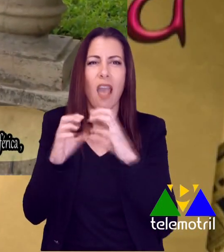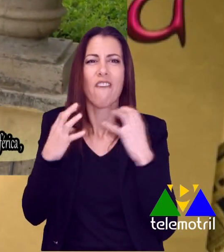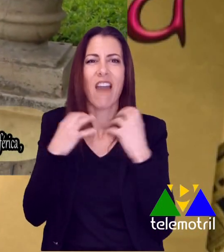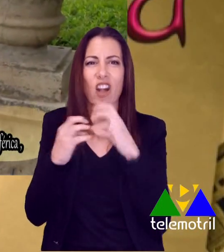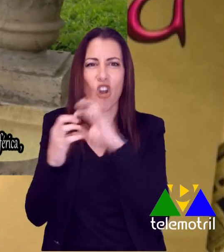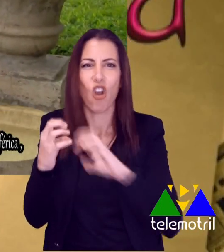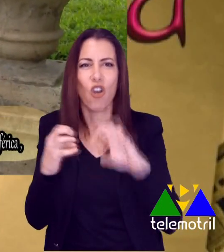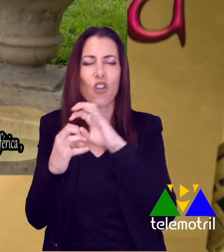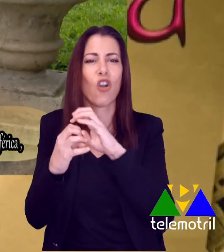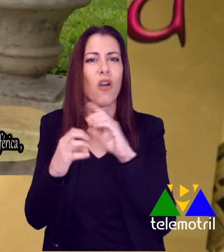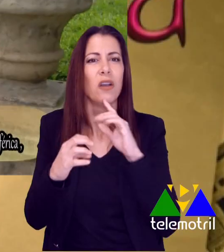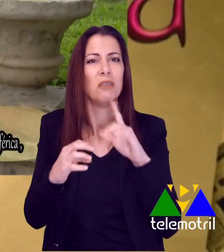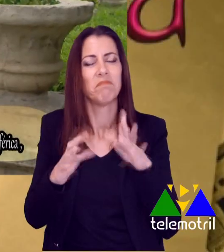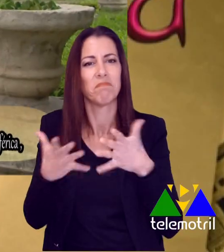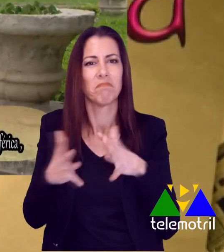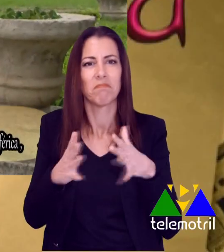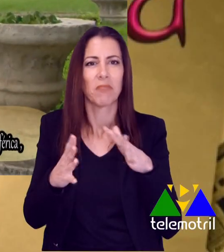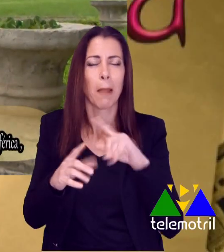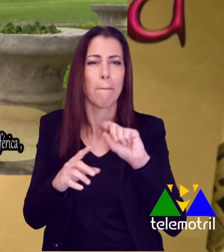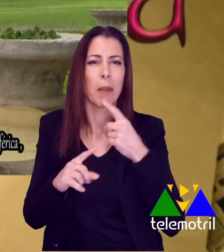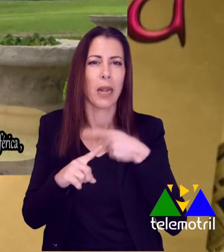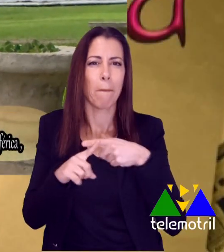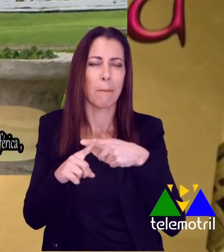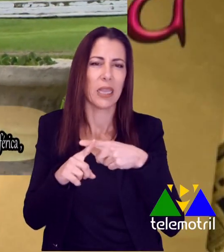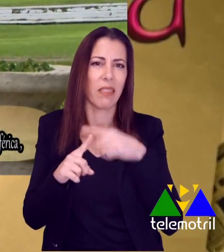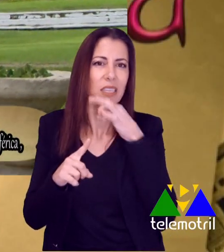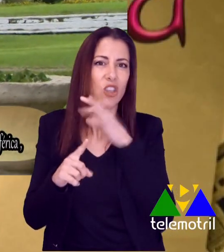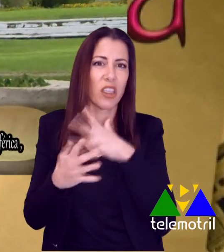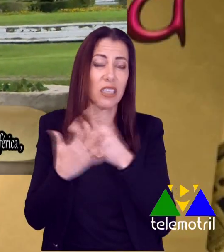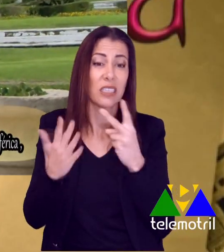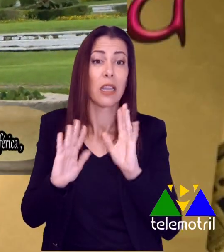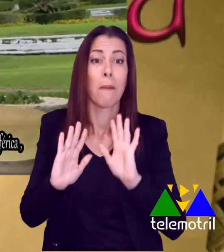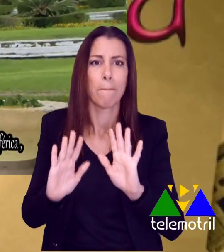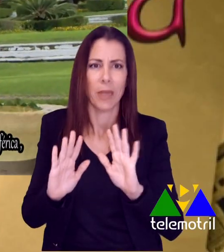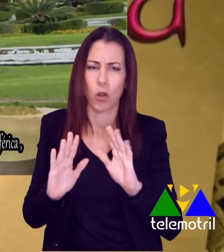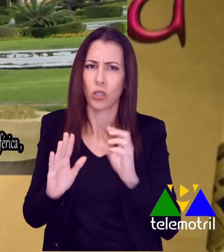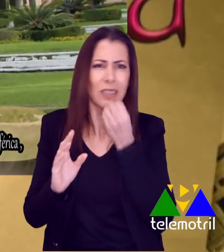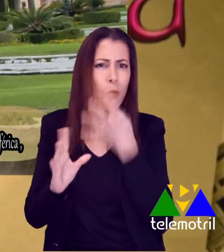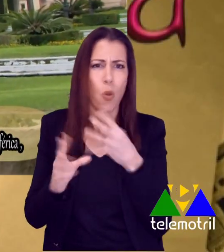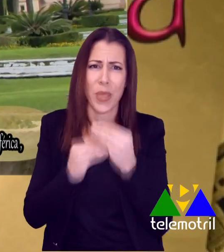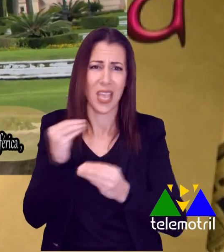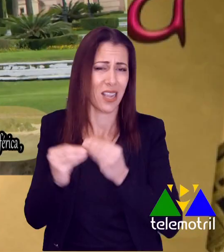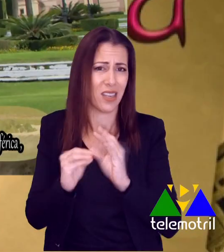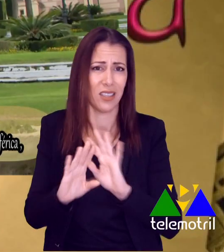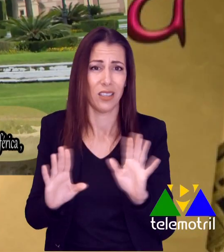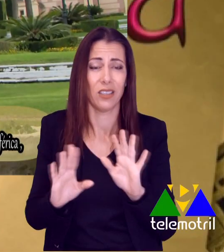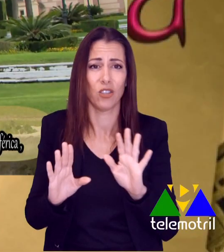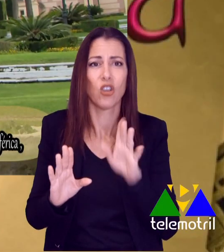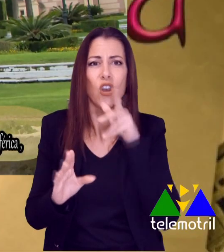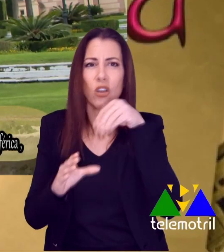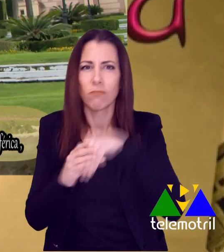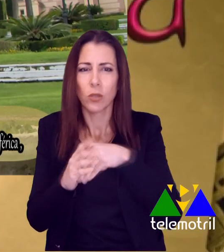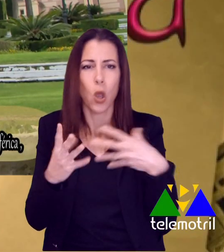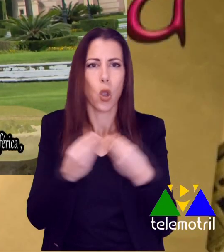del 17, de principio de la primera mitad del 17. Y está muy bien concebido, es lo que la decoración exterior con